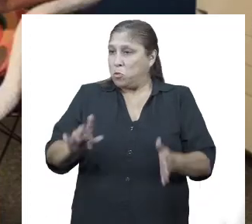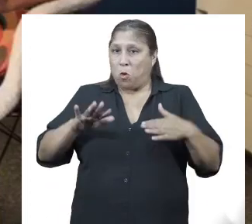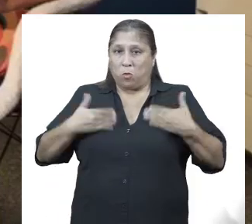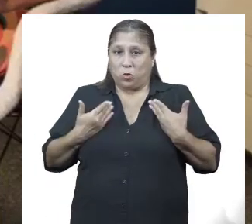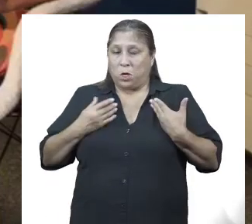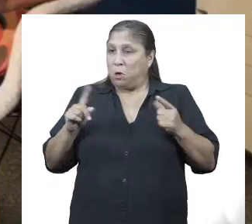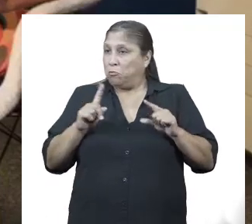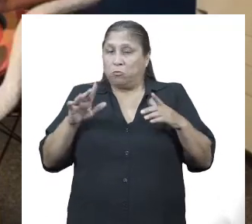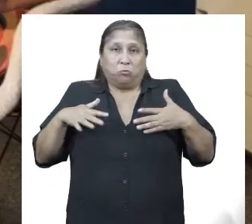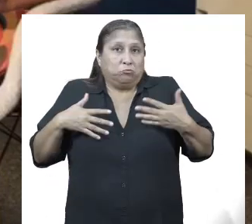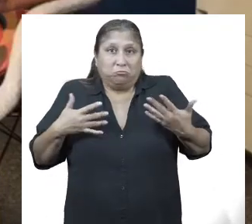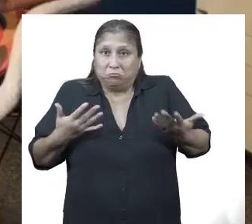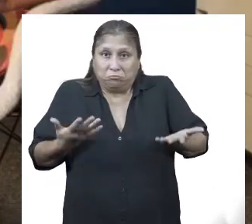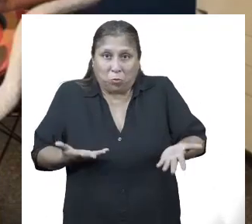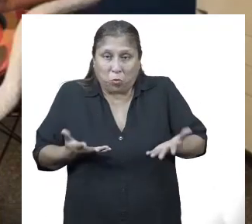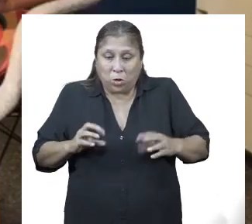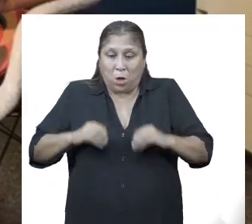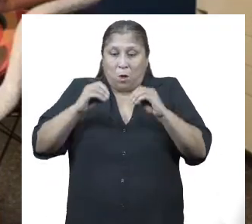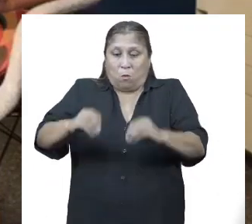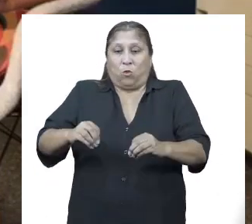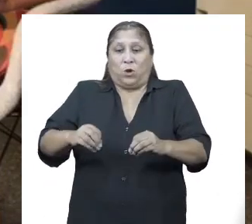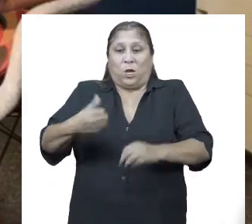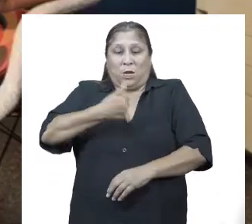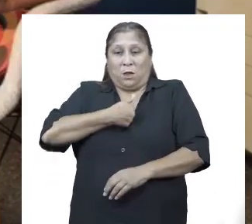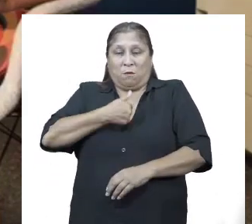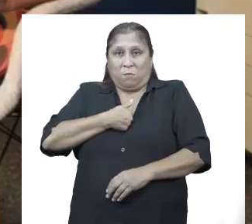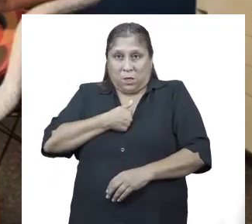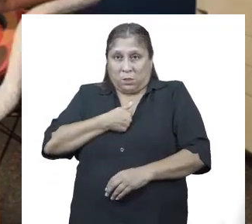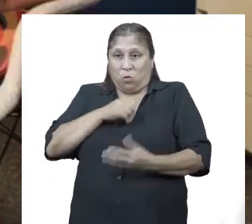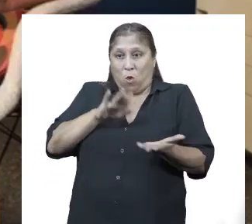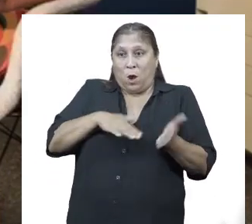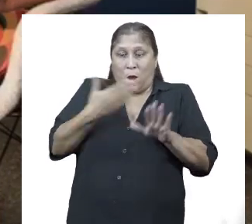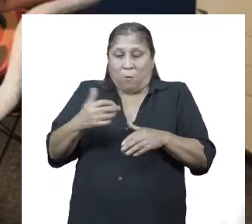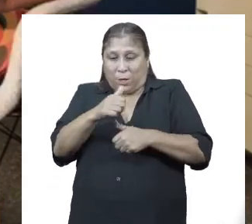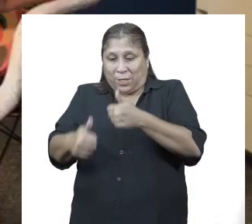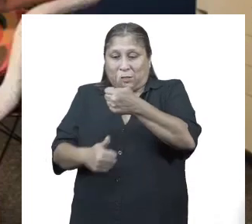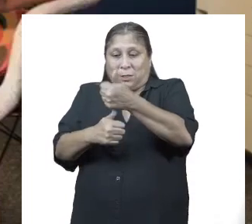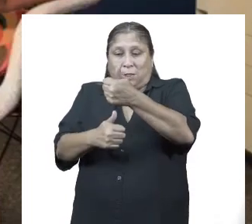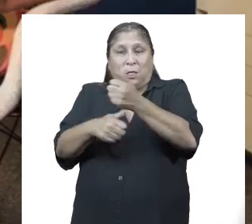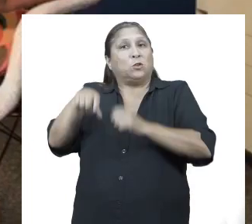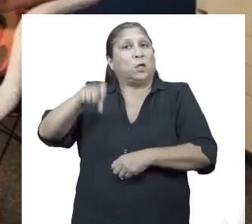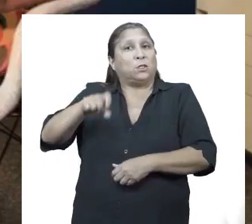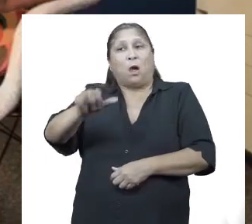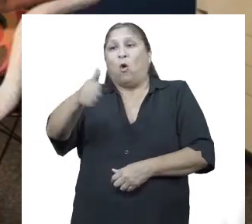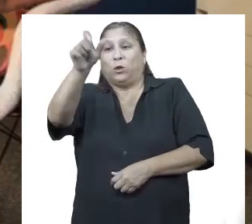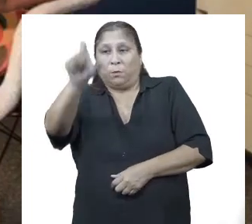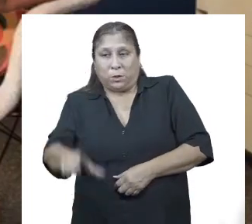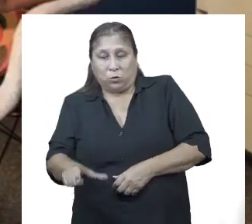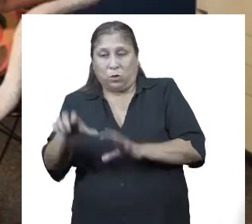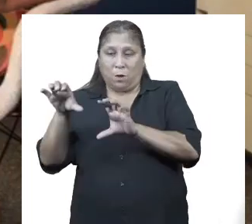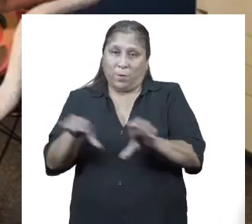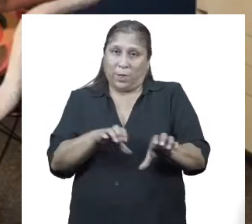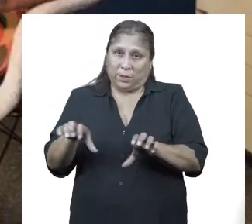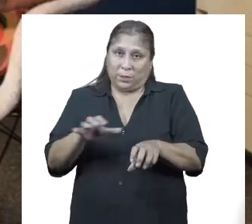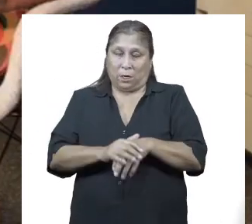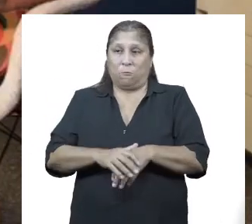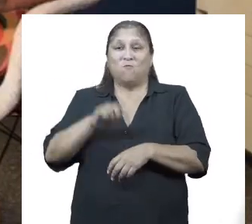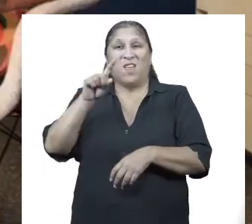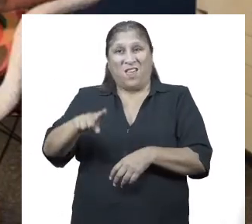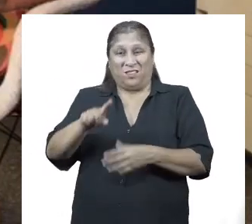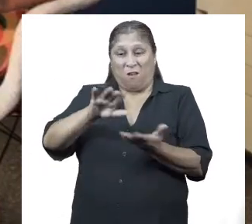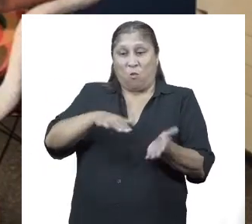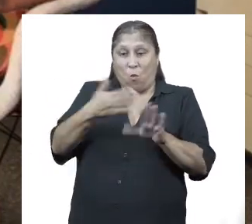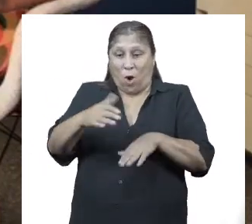tanto no podía ejercer el suicidio asistido, sino que necesitaba la ayuda de un tercero para realizarlo. El suicidio